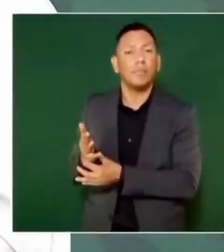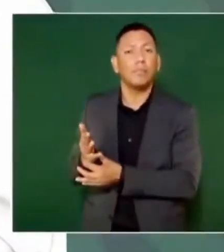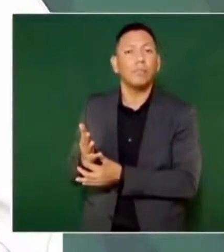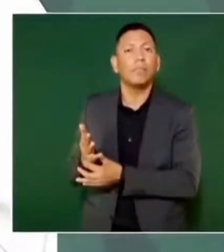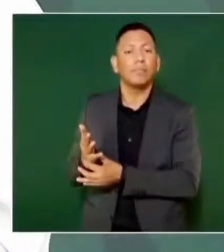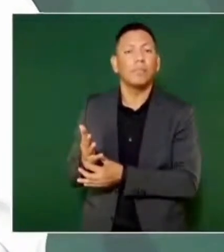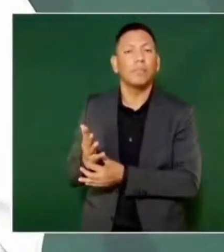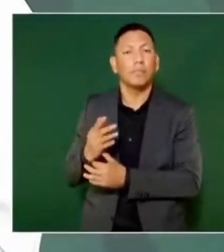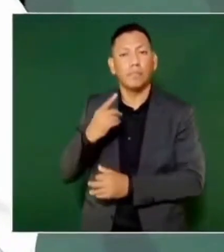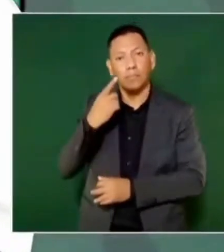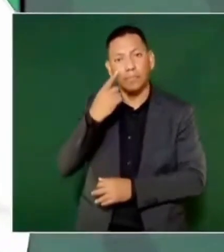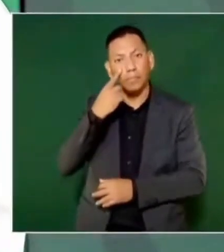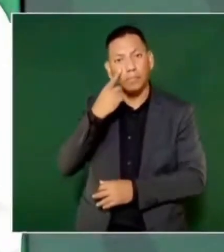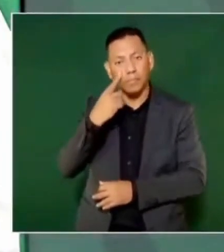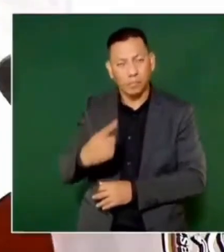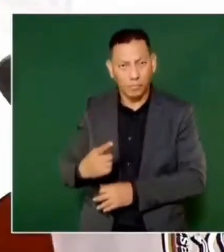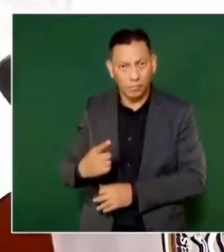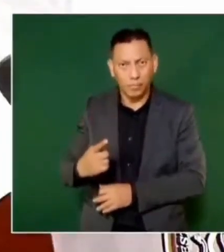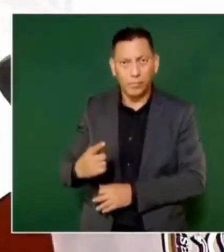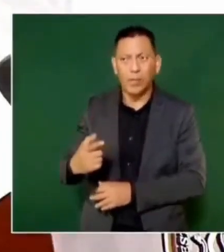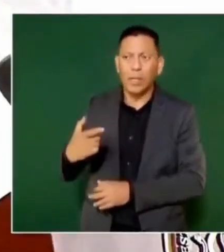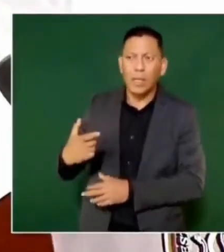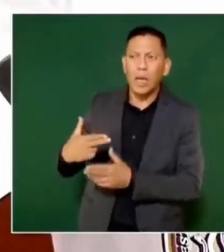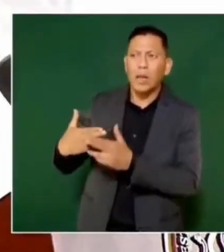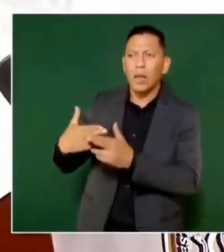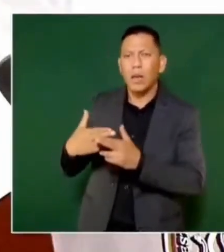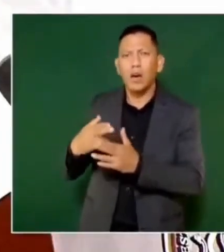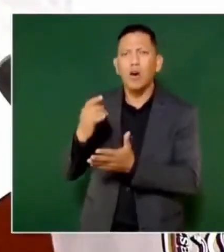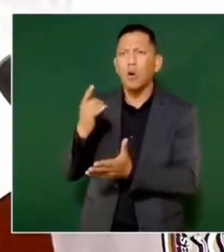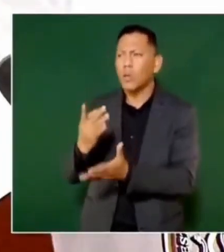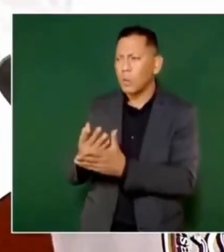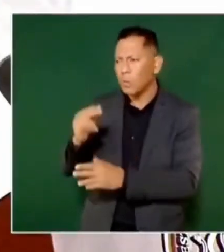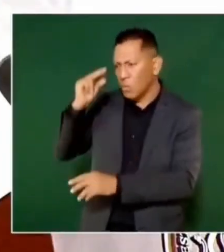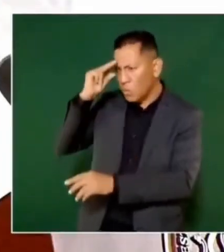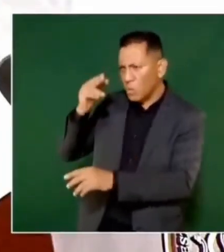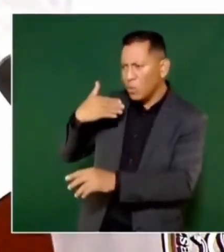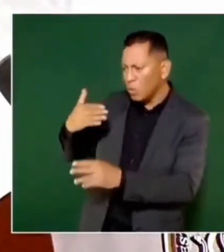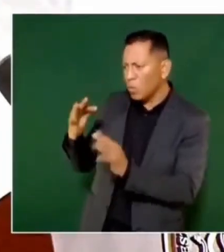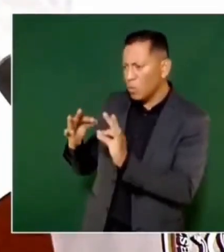la economía era asunto de economistas,